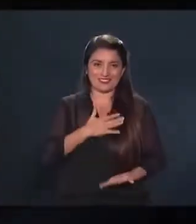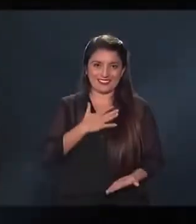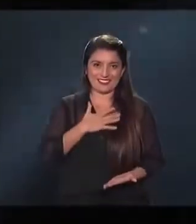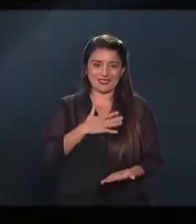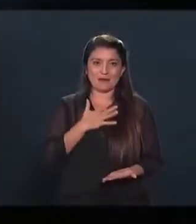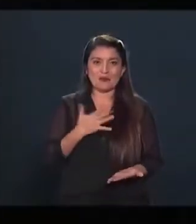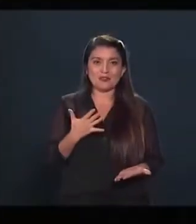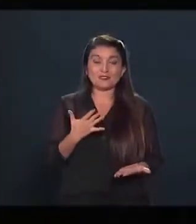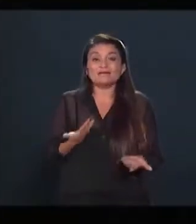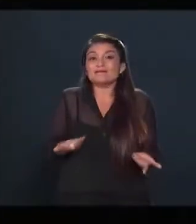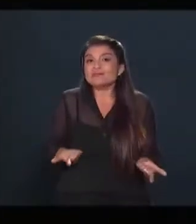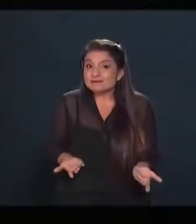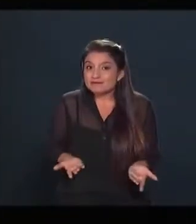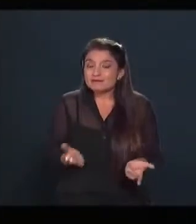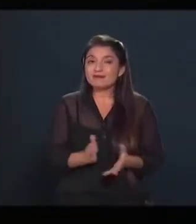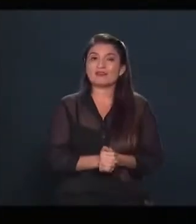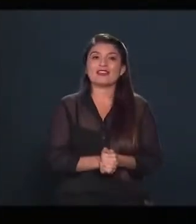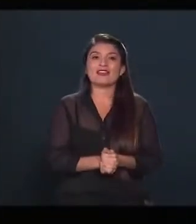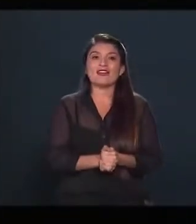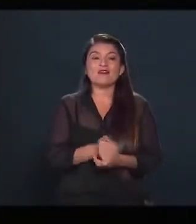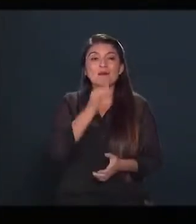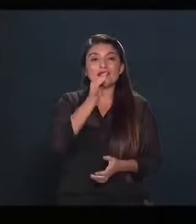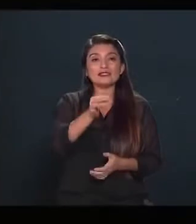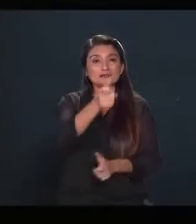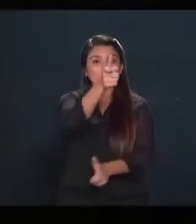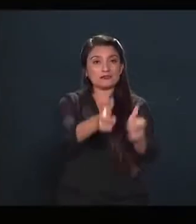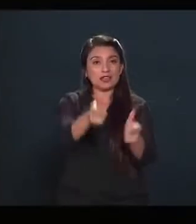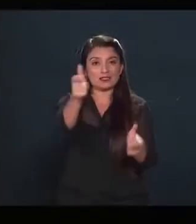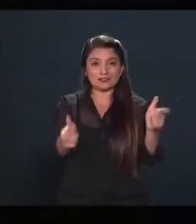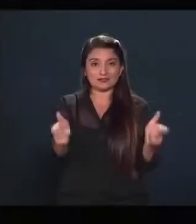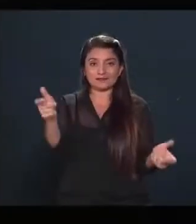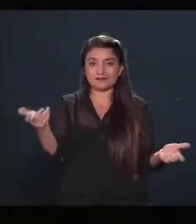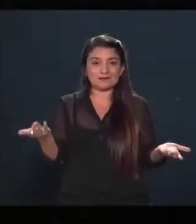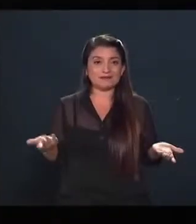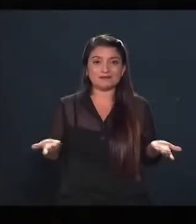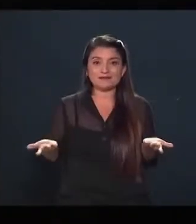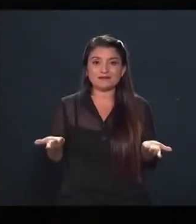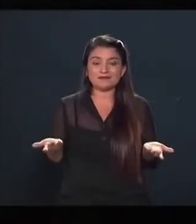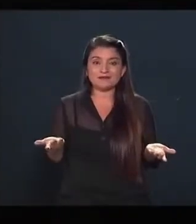esperamos. Así que vamos a decirle a la gente que